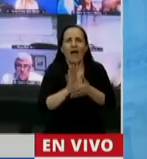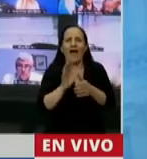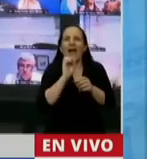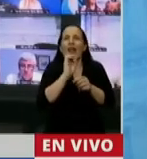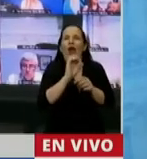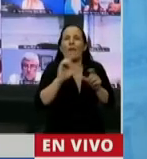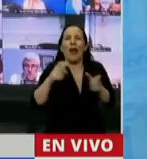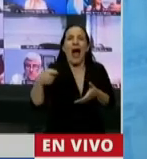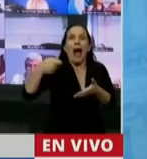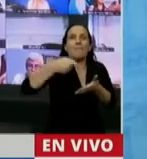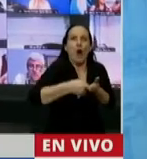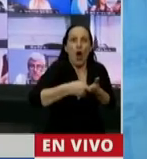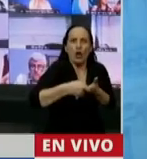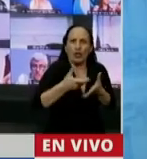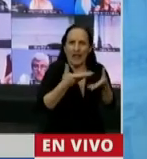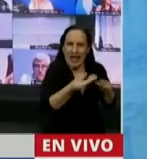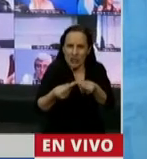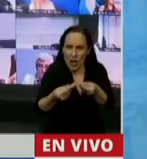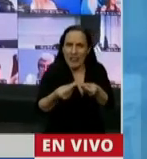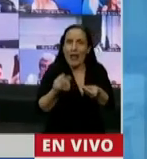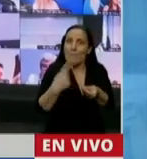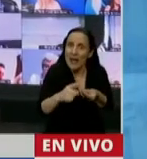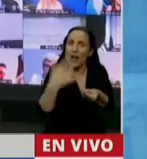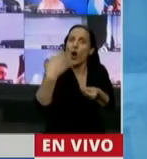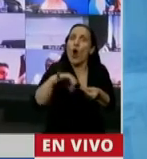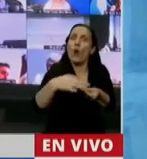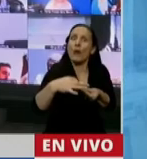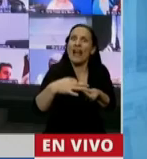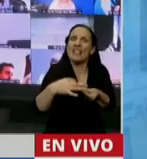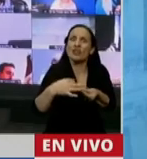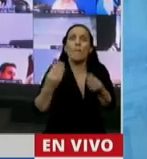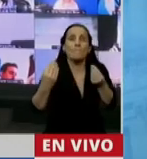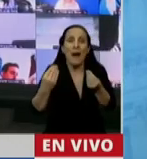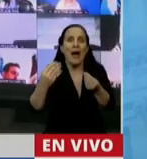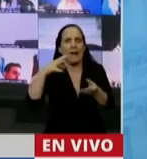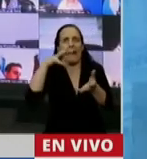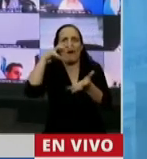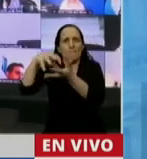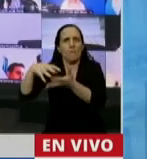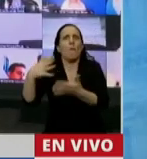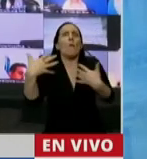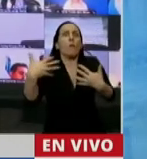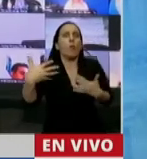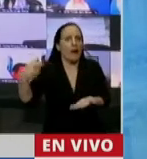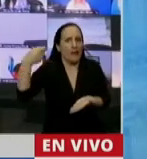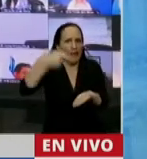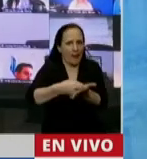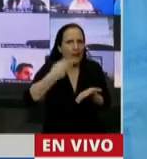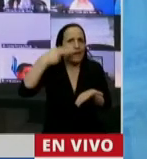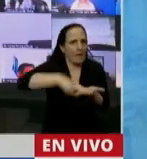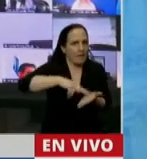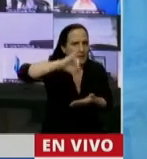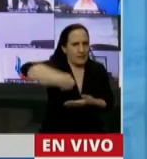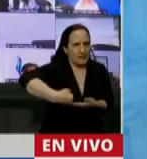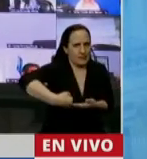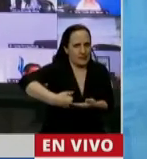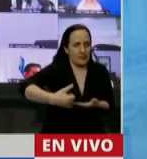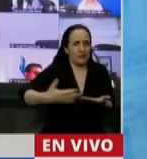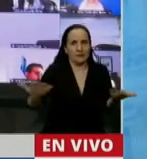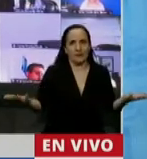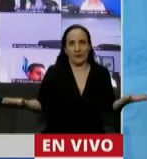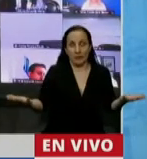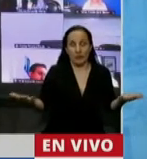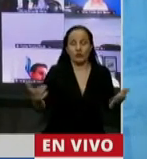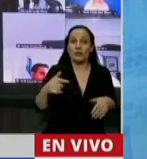importante después es que los distintos actores responsables la hagan cumplir. Y en esa responsabilidad hoy hay otra, hay otro